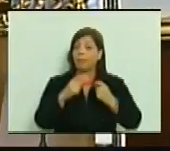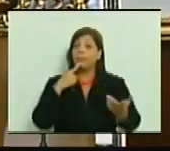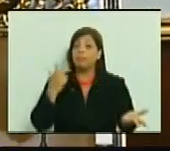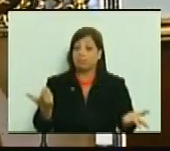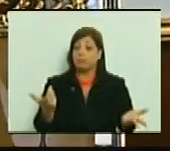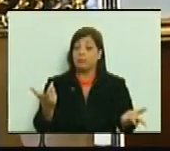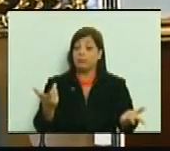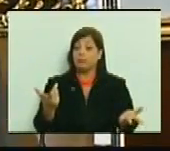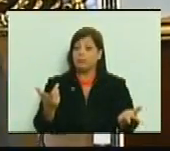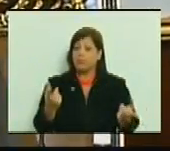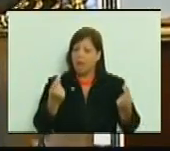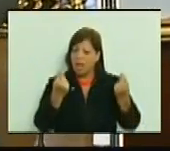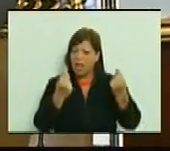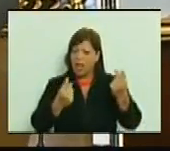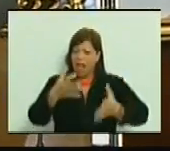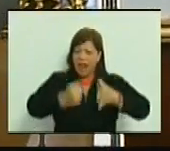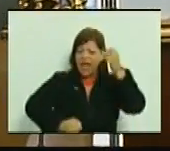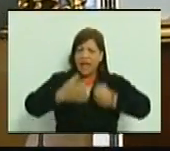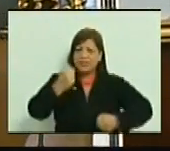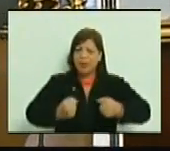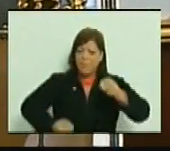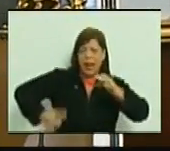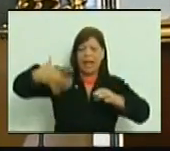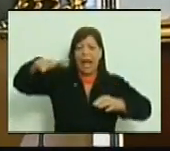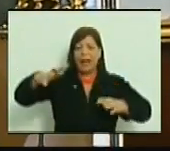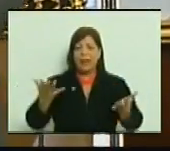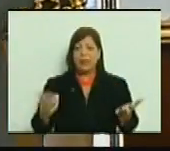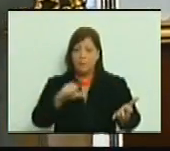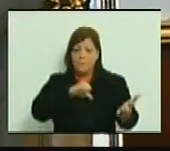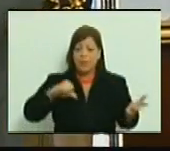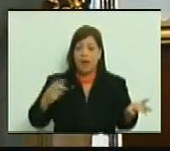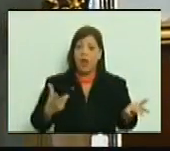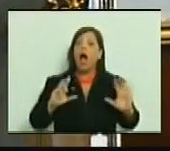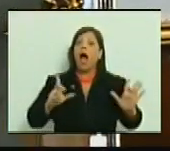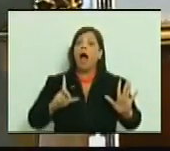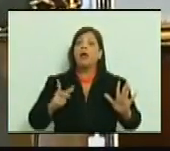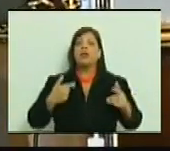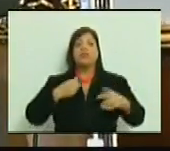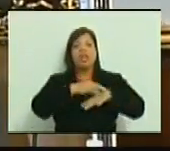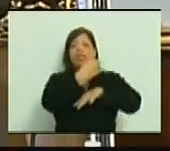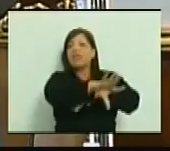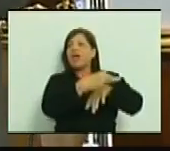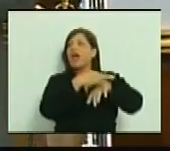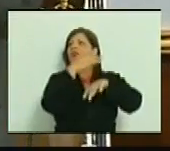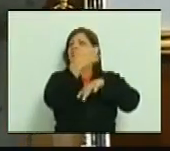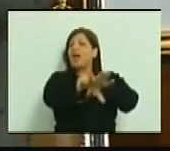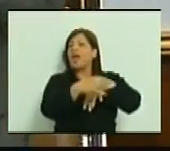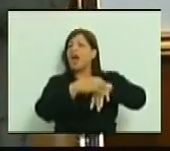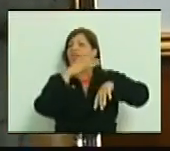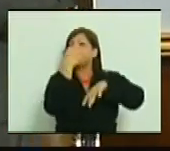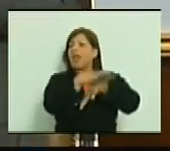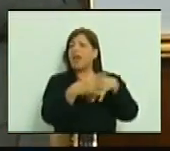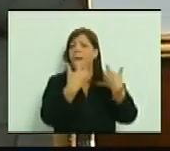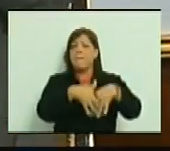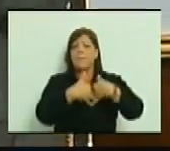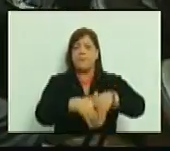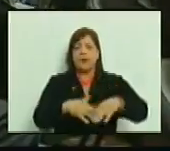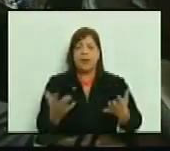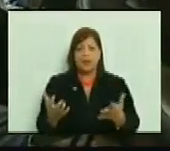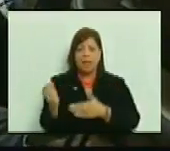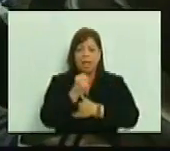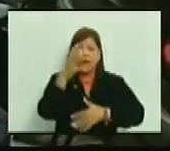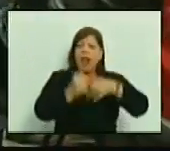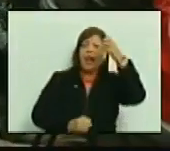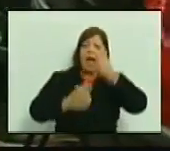para buscar el precio de la leche. Ah, pero si nosotros dejamos que las empresas que tenemos de Lácteo